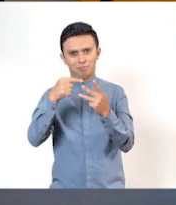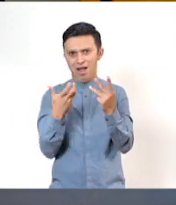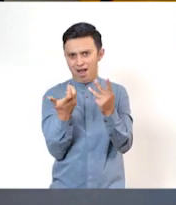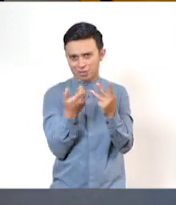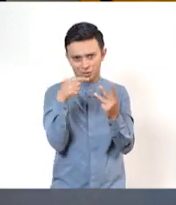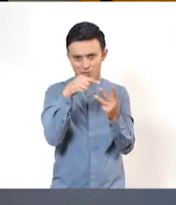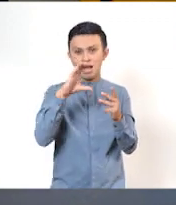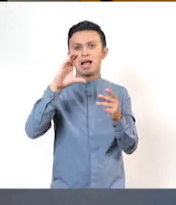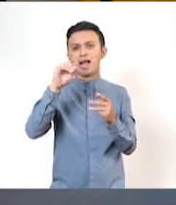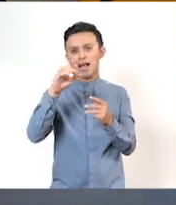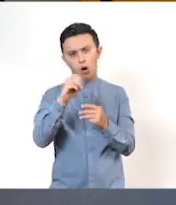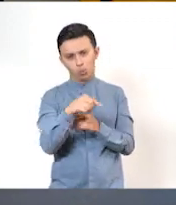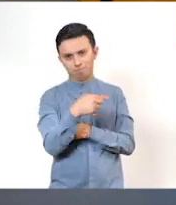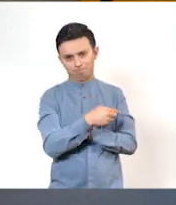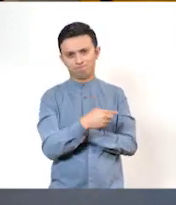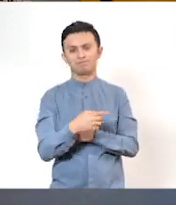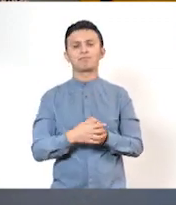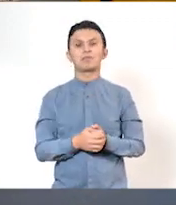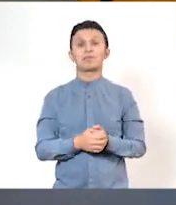Ay.